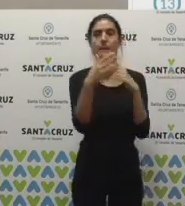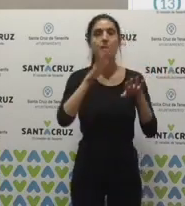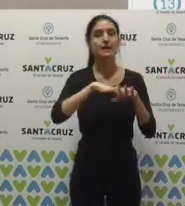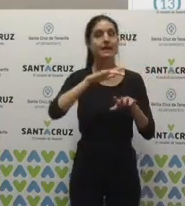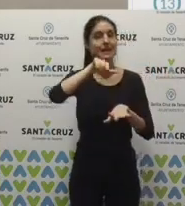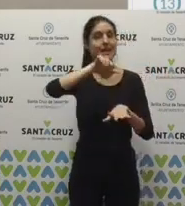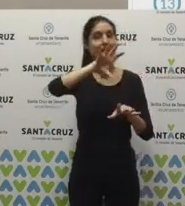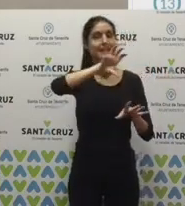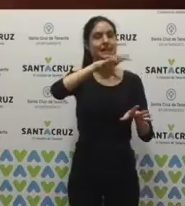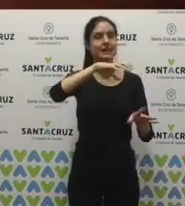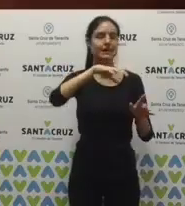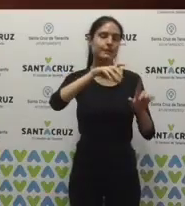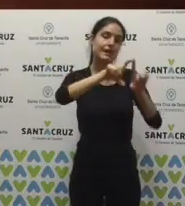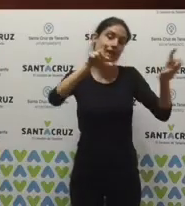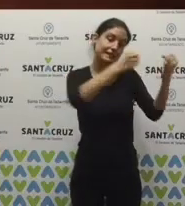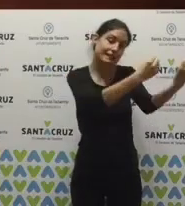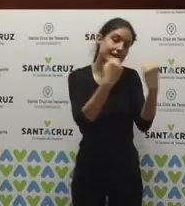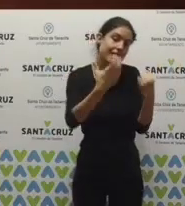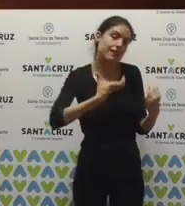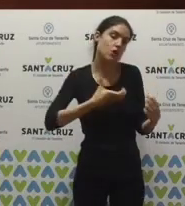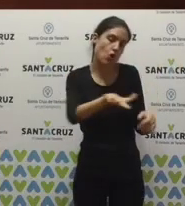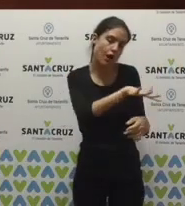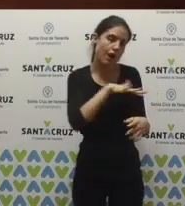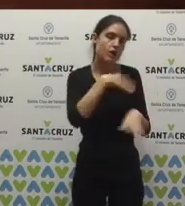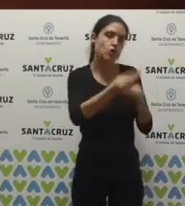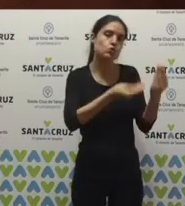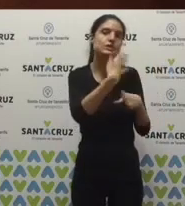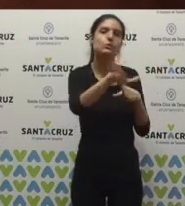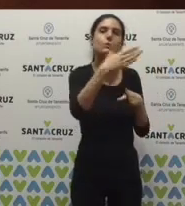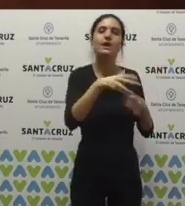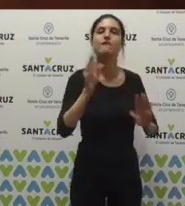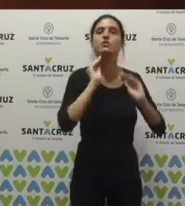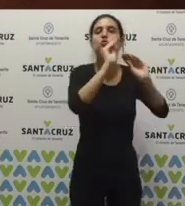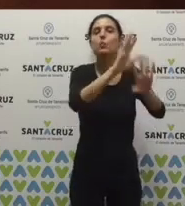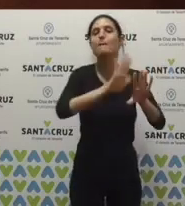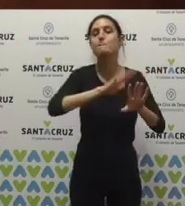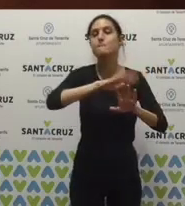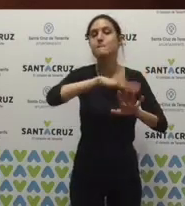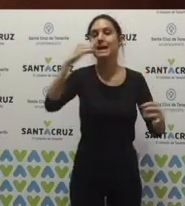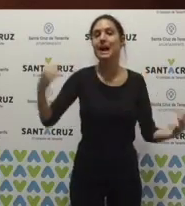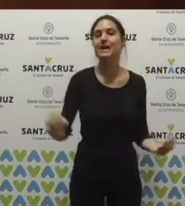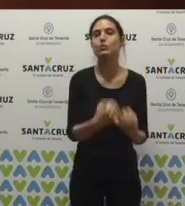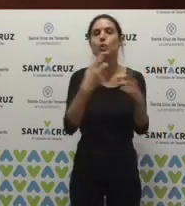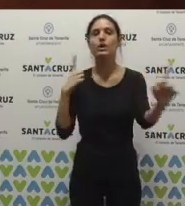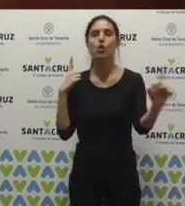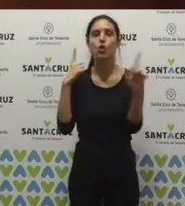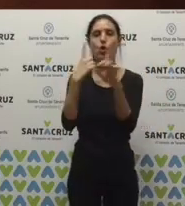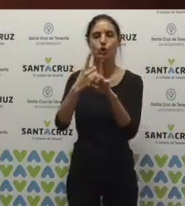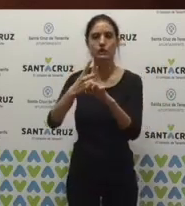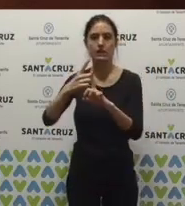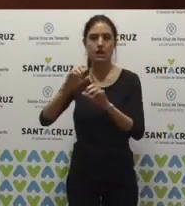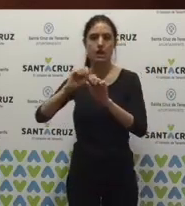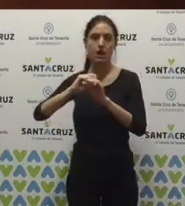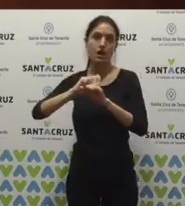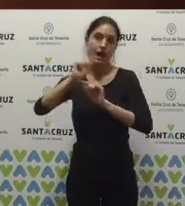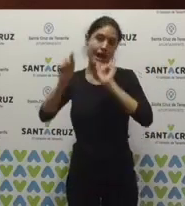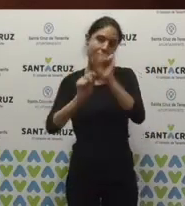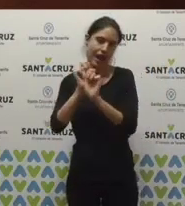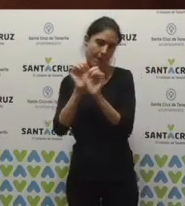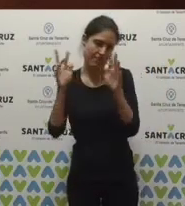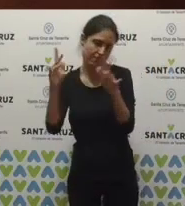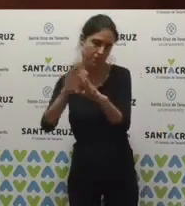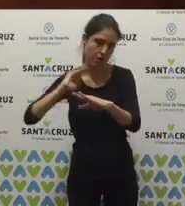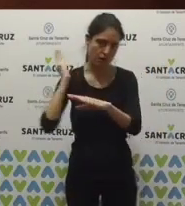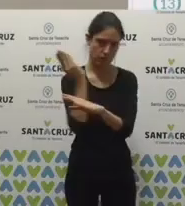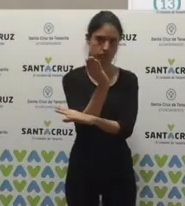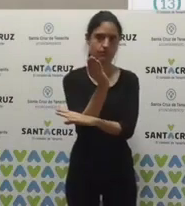superávits para implementar aquellos servicios y medidas que permitan actuar contra la pandemia si no le importa